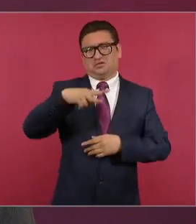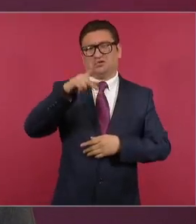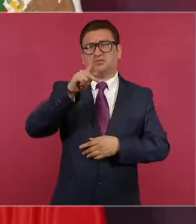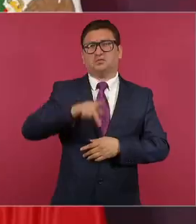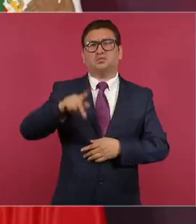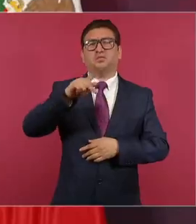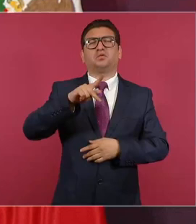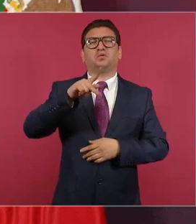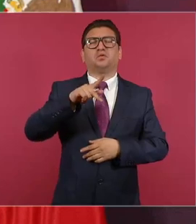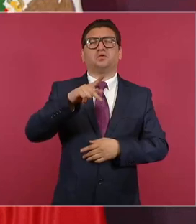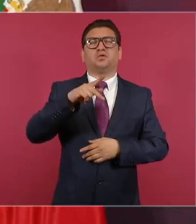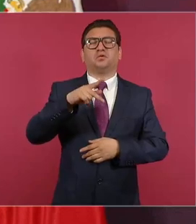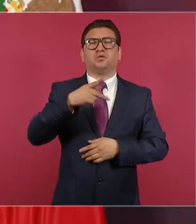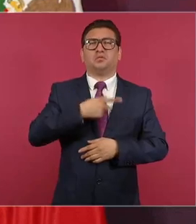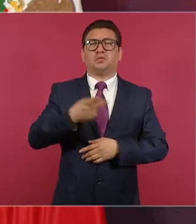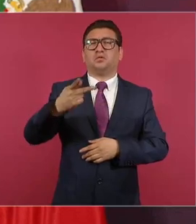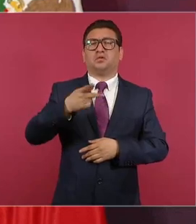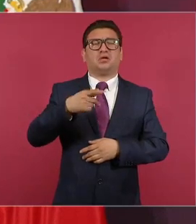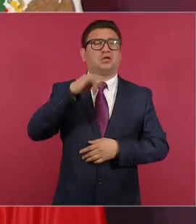no existe,